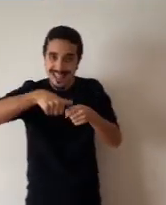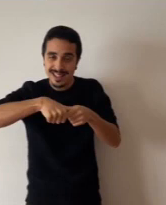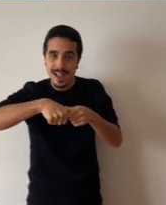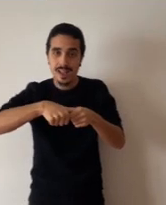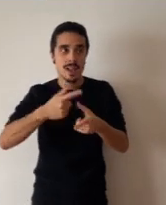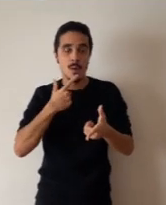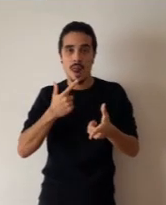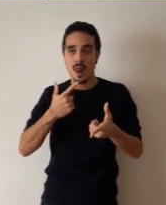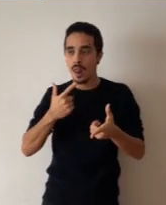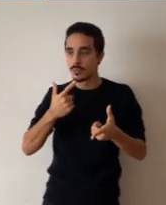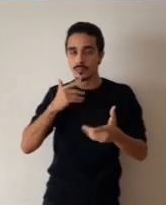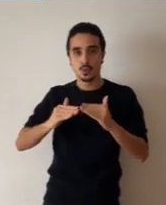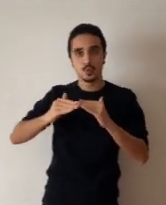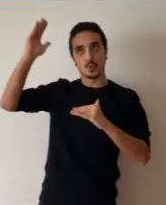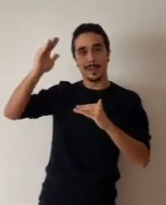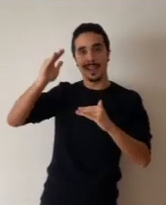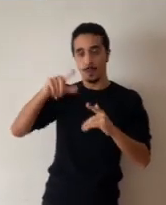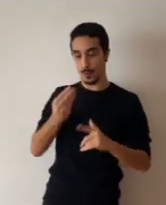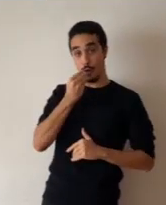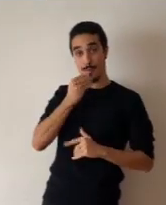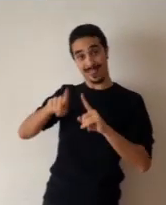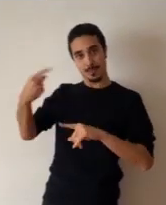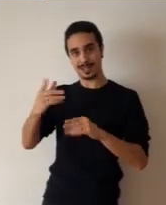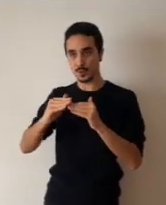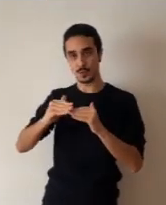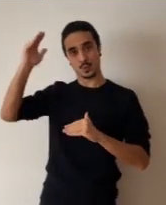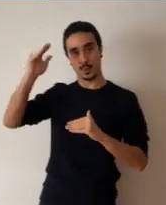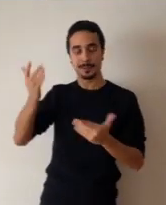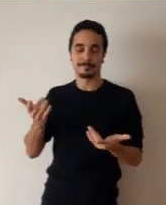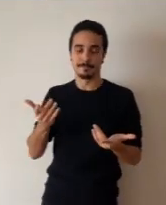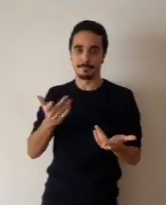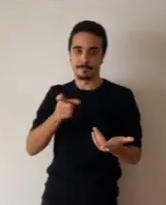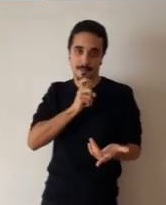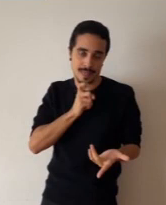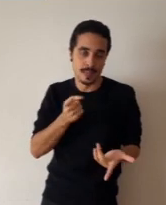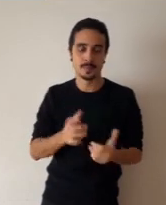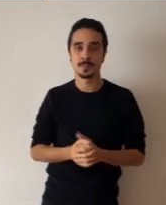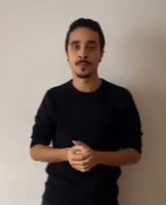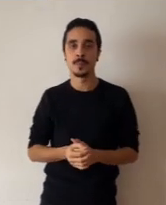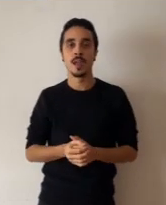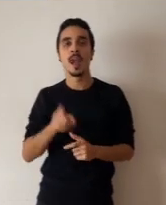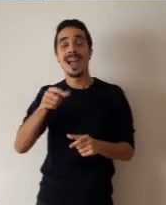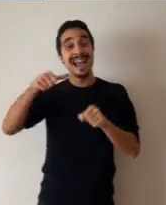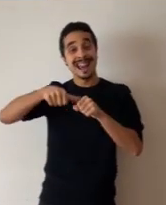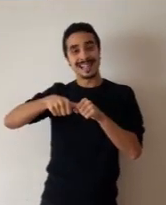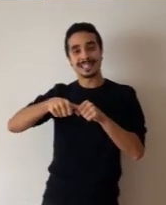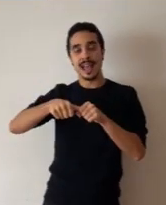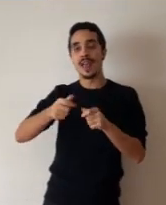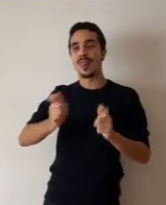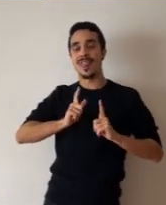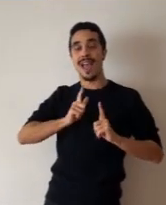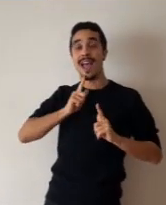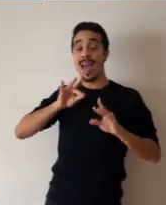poder controlar la grasa o las subidas de la glucosa después de haber comido una comida con grasa. La grasa lo que